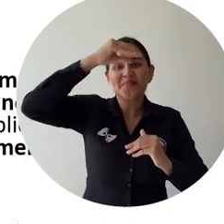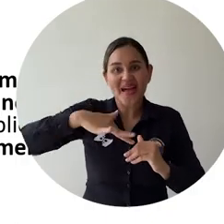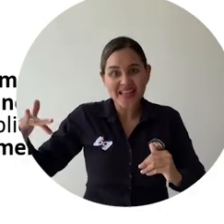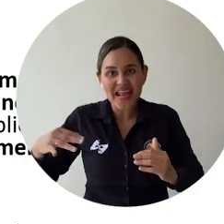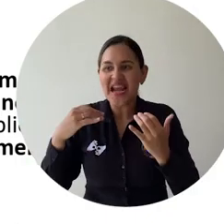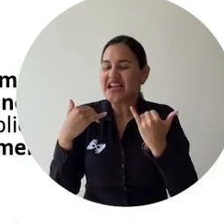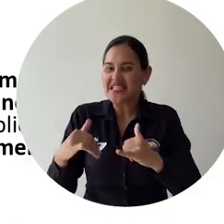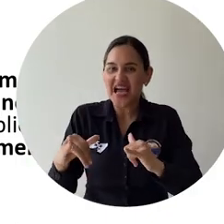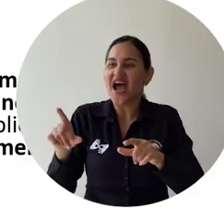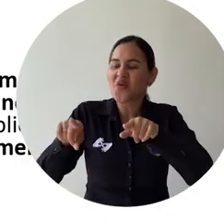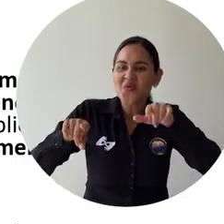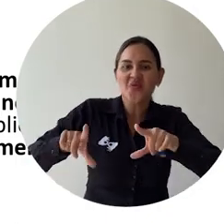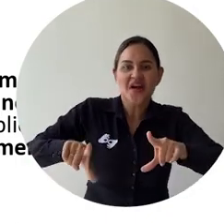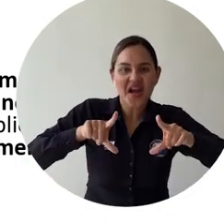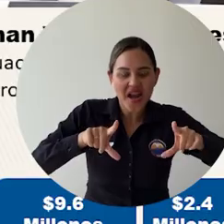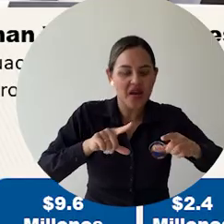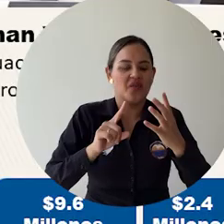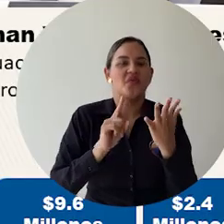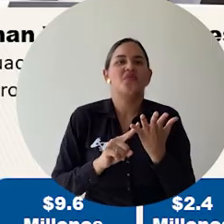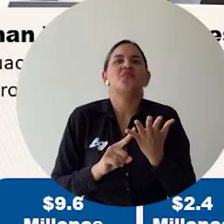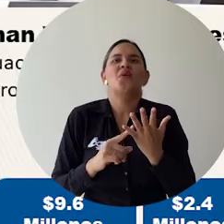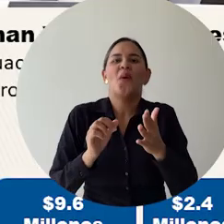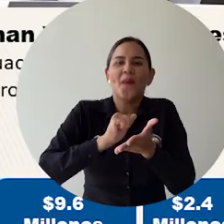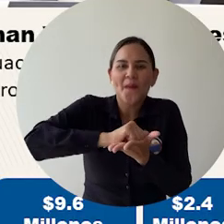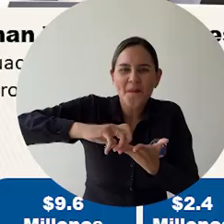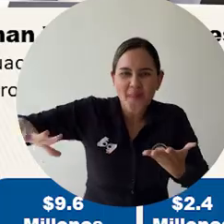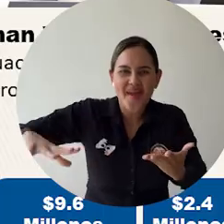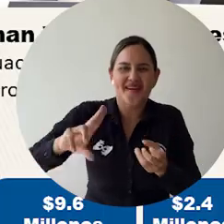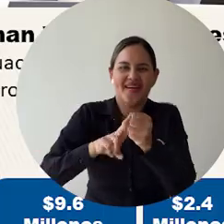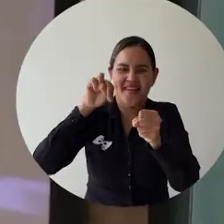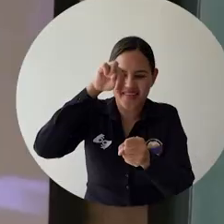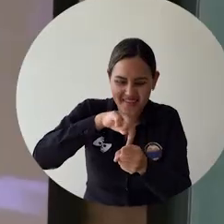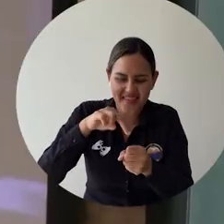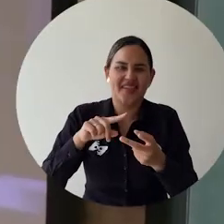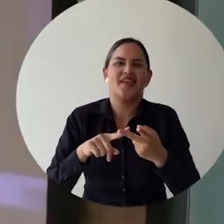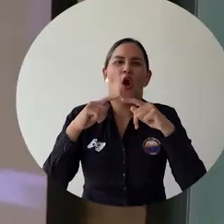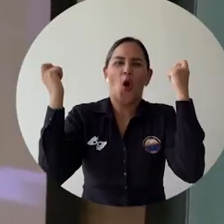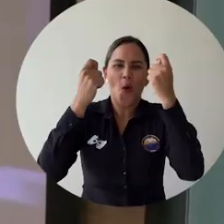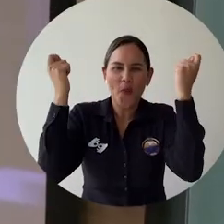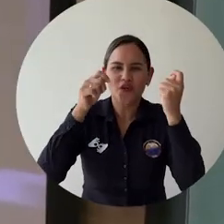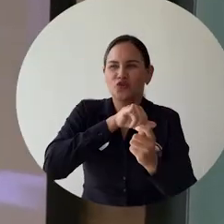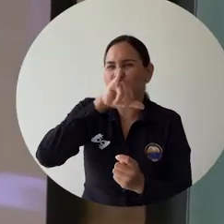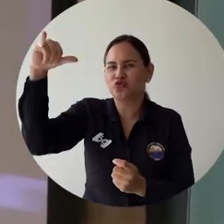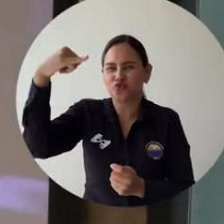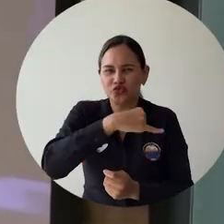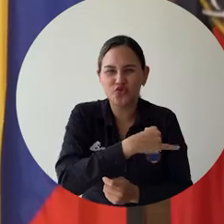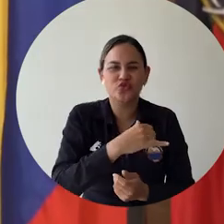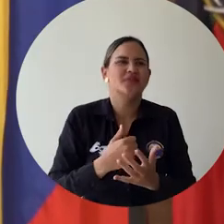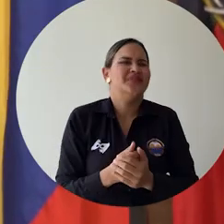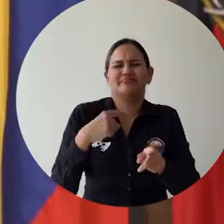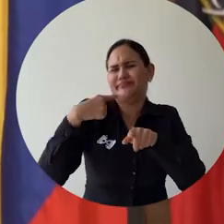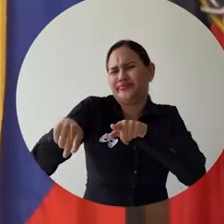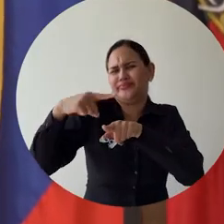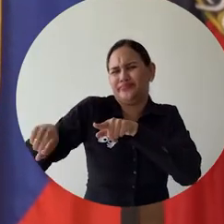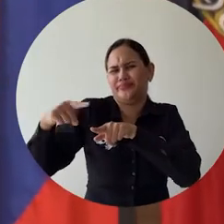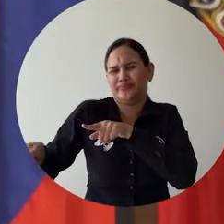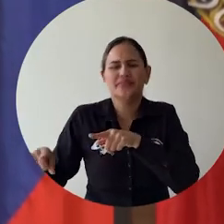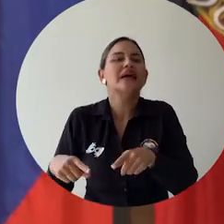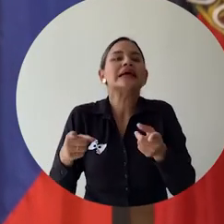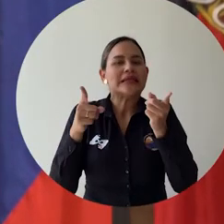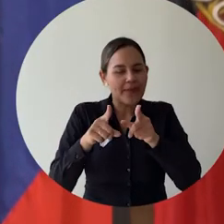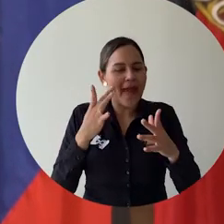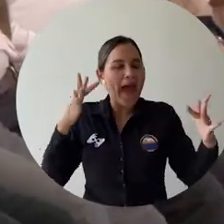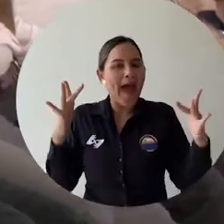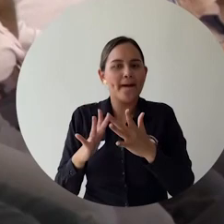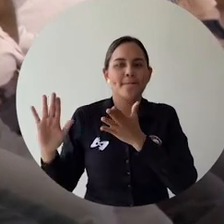los primeros frutos de Talento Magdalena, becas de posgrados a indígenas, reconocimiento de organizaciones estudiantiles, convocatorias de movilidad,